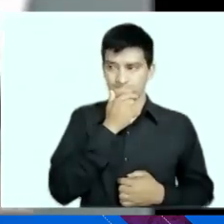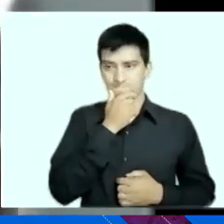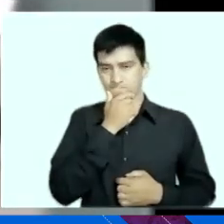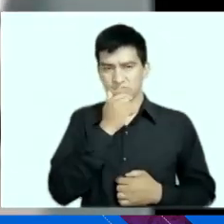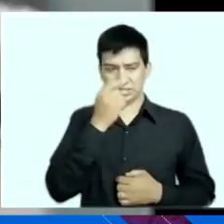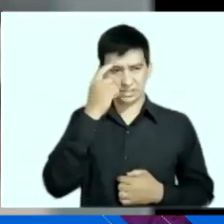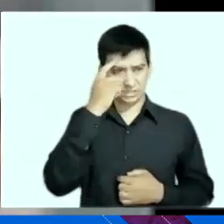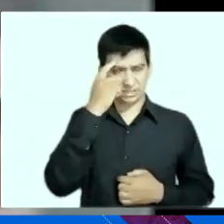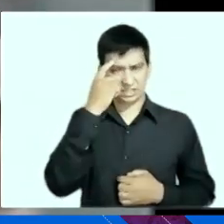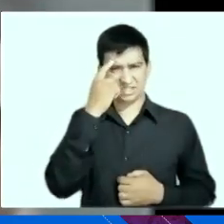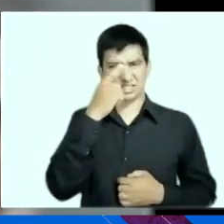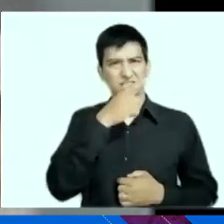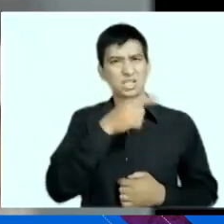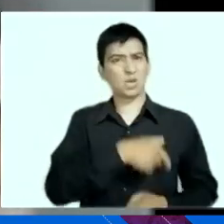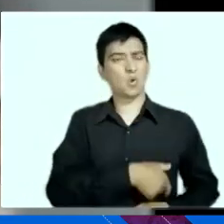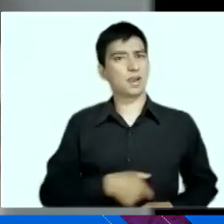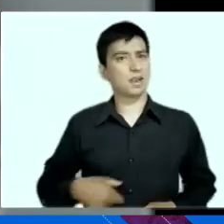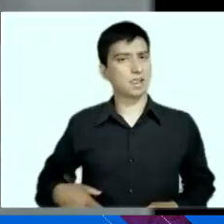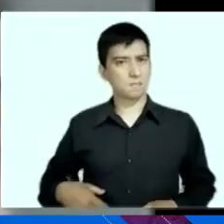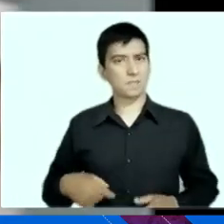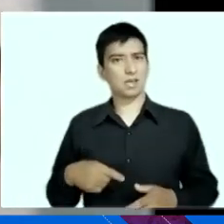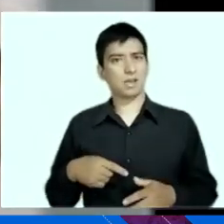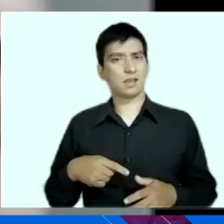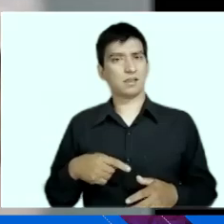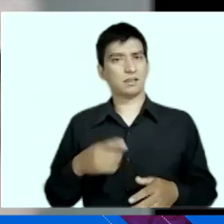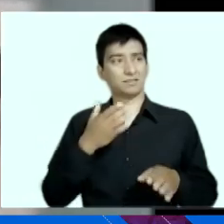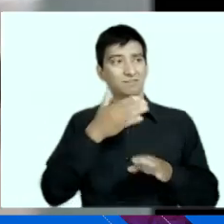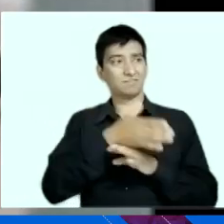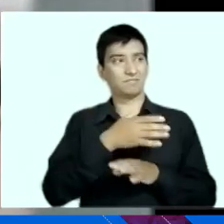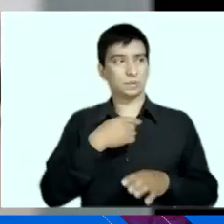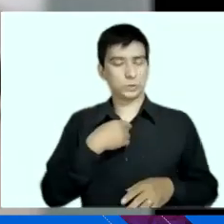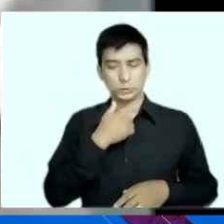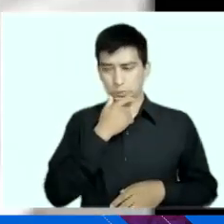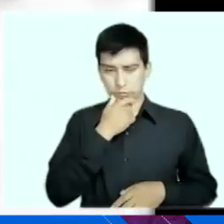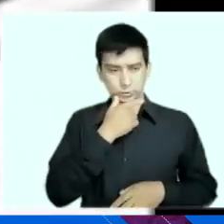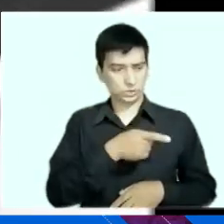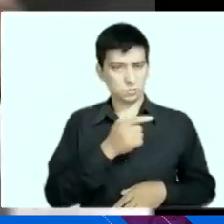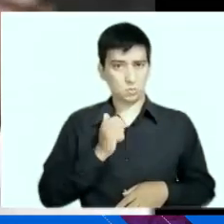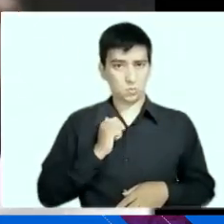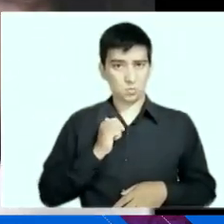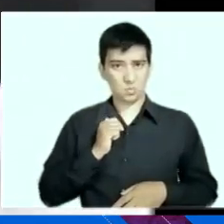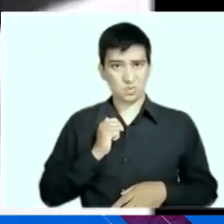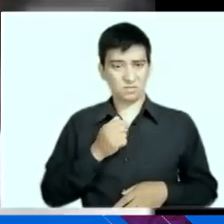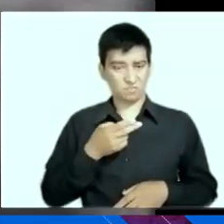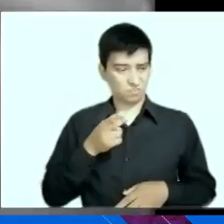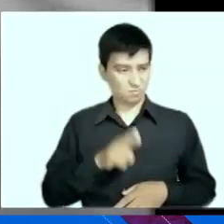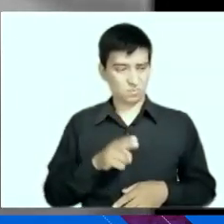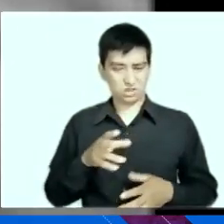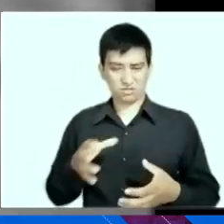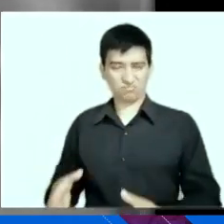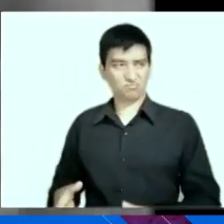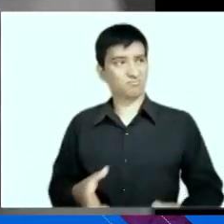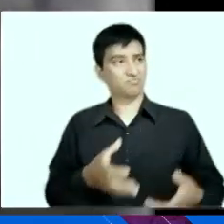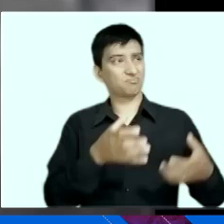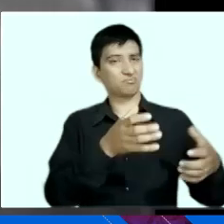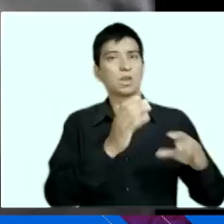estás indicando allí, el cuerpo ya sin vida, ensangrentado, lo pone en el colectivo del Club Olimpia y